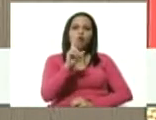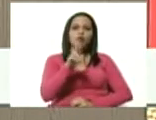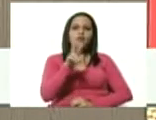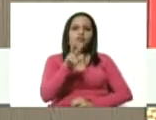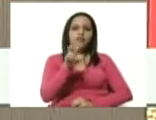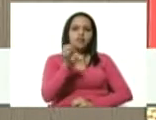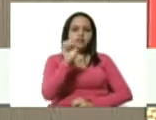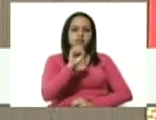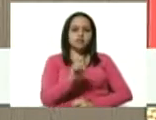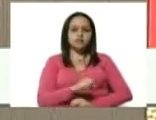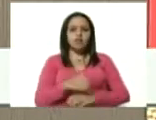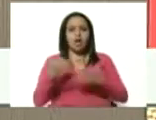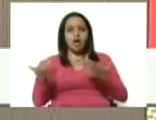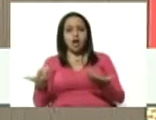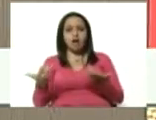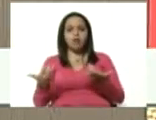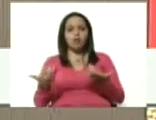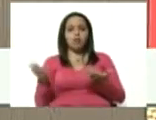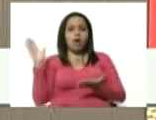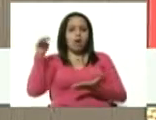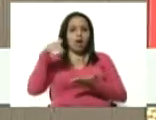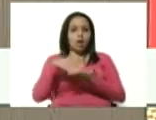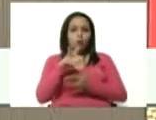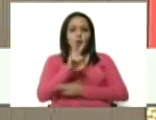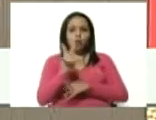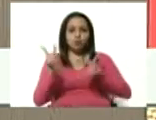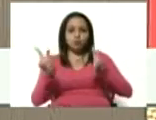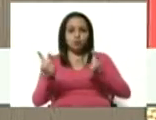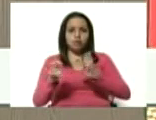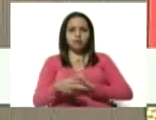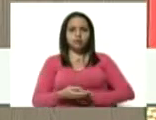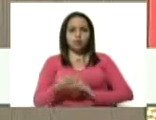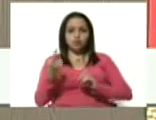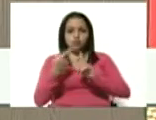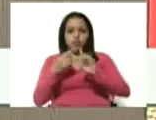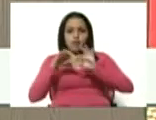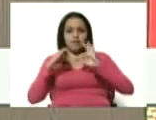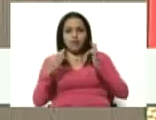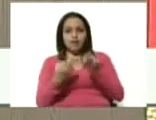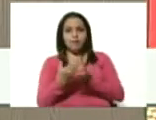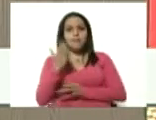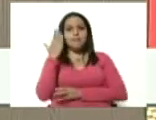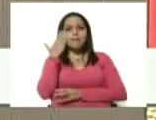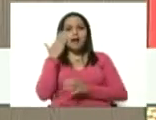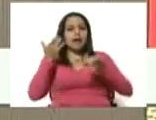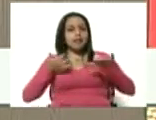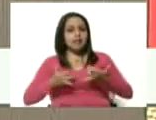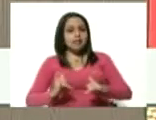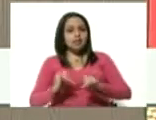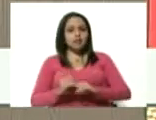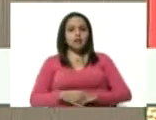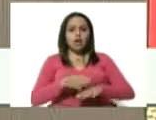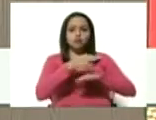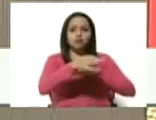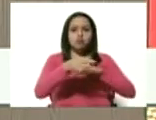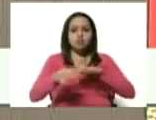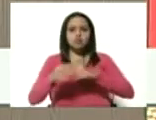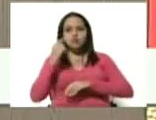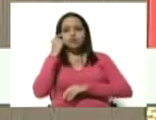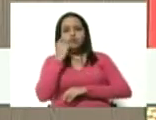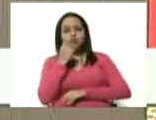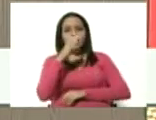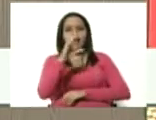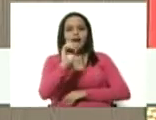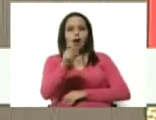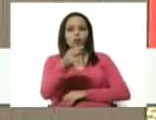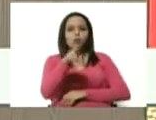estado Aragua, se registran 2 nuevos casos, de ellos es una familia, madre e hijo, en el municipio Sucre, en Cagua.